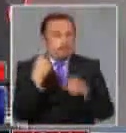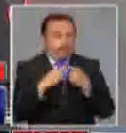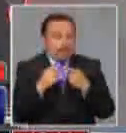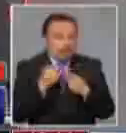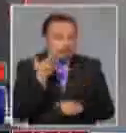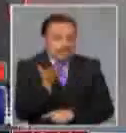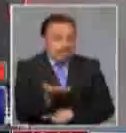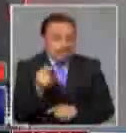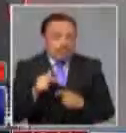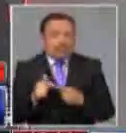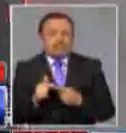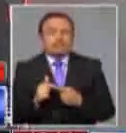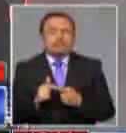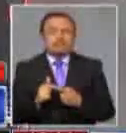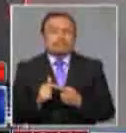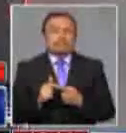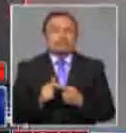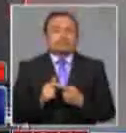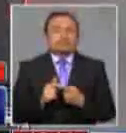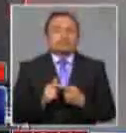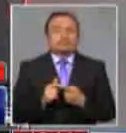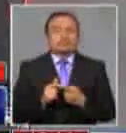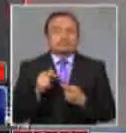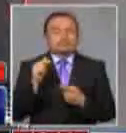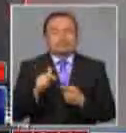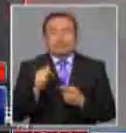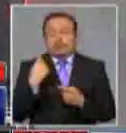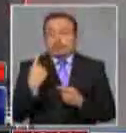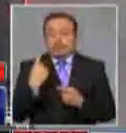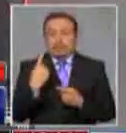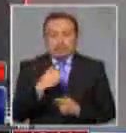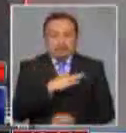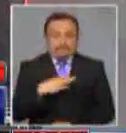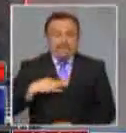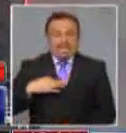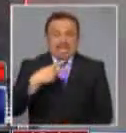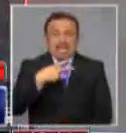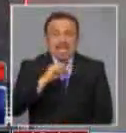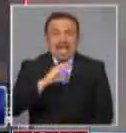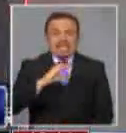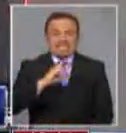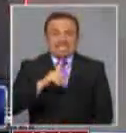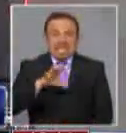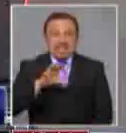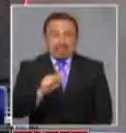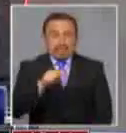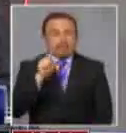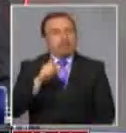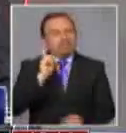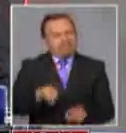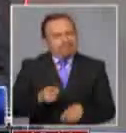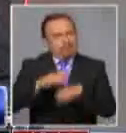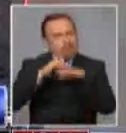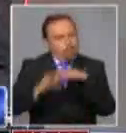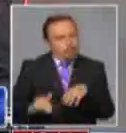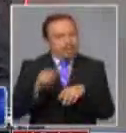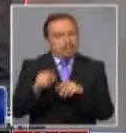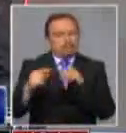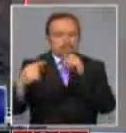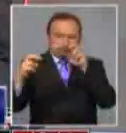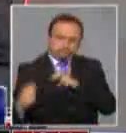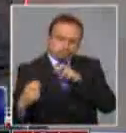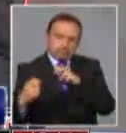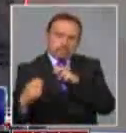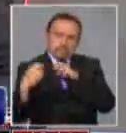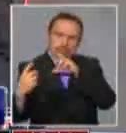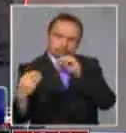que nosotros estamos pidiendo que eh el ministro de hacienda tenga la humildad de sentarse a discutir esos temas con nosotros